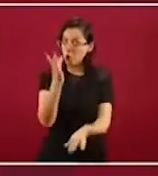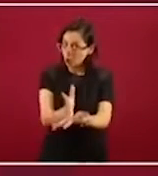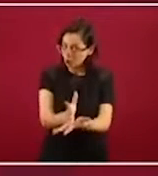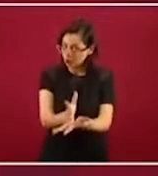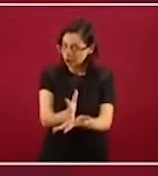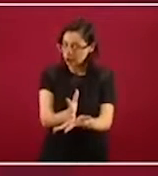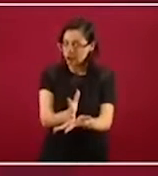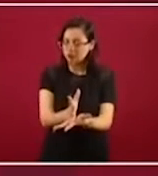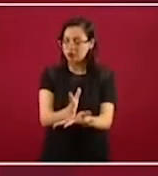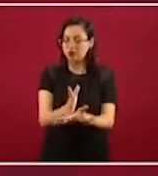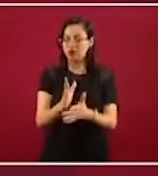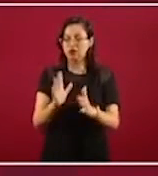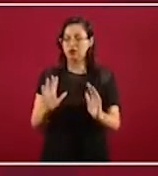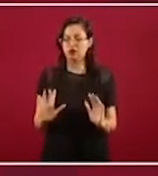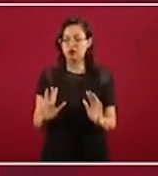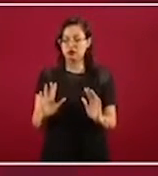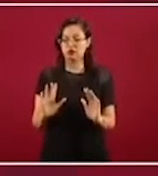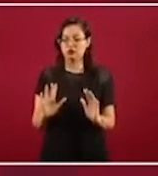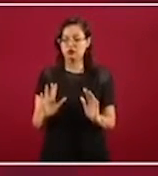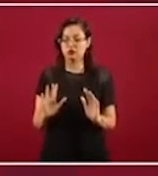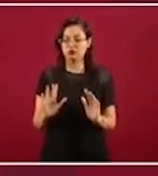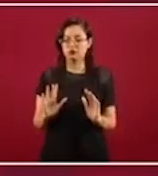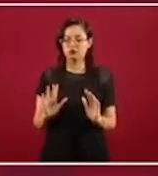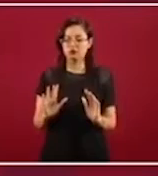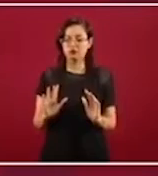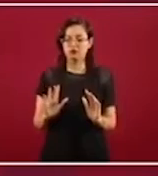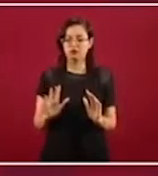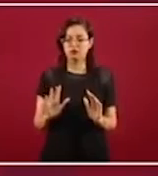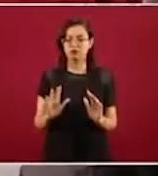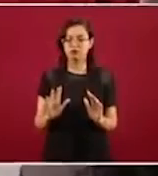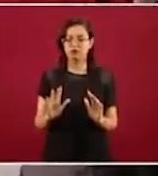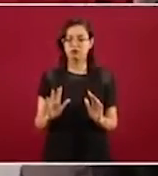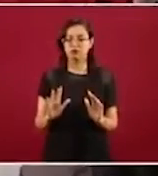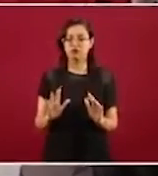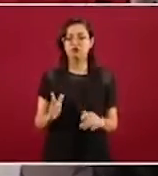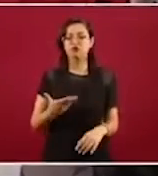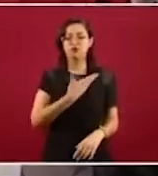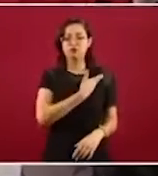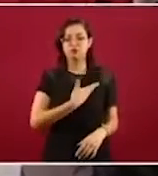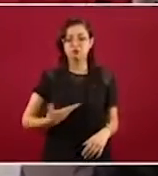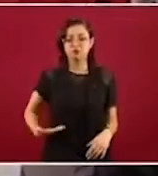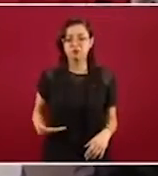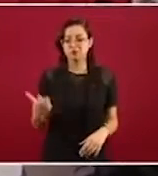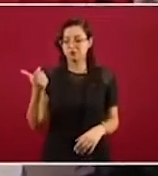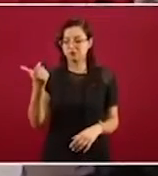y de manera proporcional. Va a ganar menos el presidente